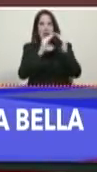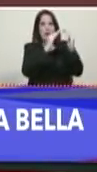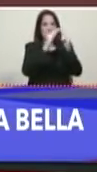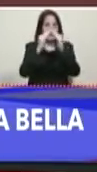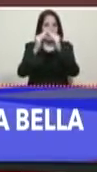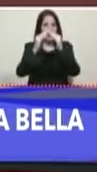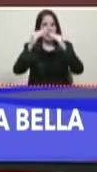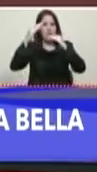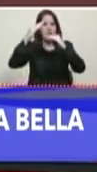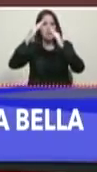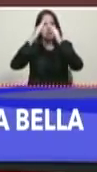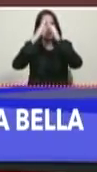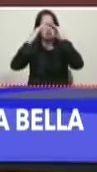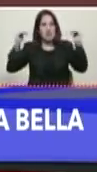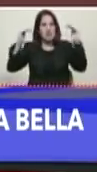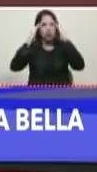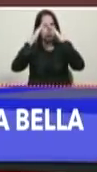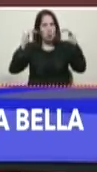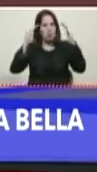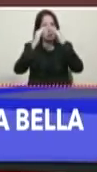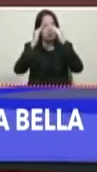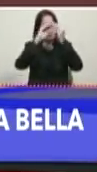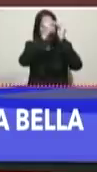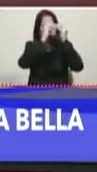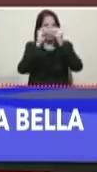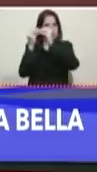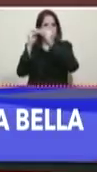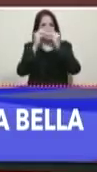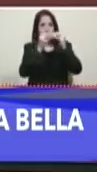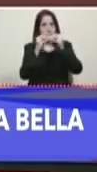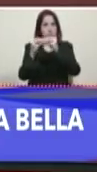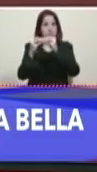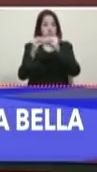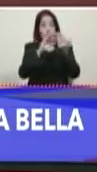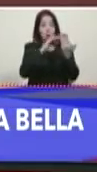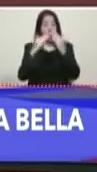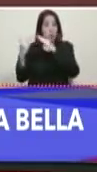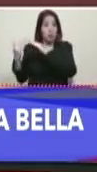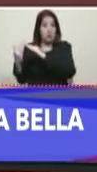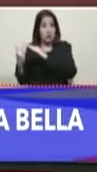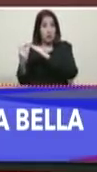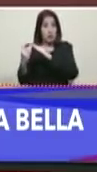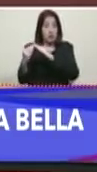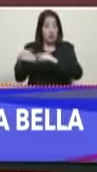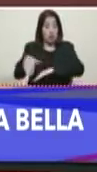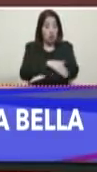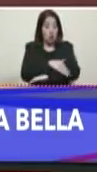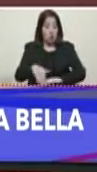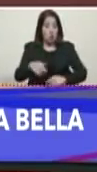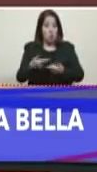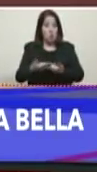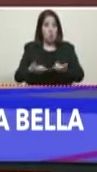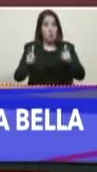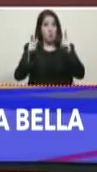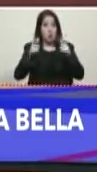techos casas comunidades la construcción de espacios públicos